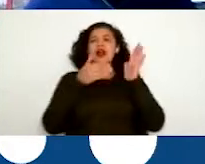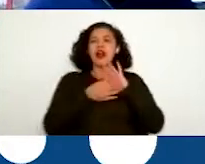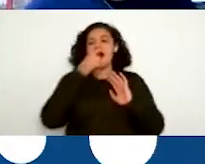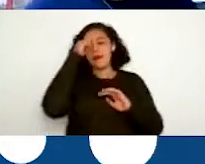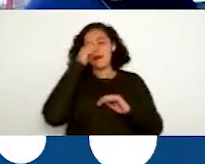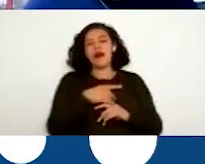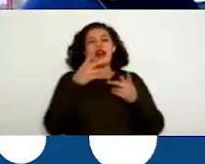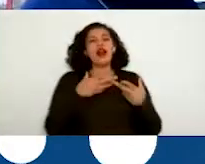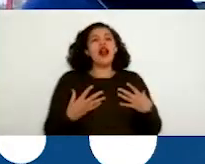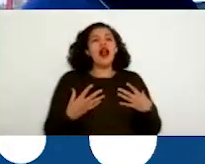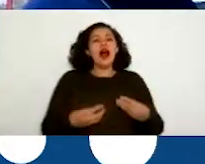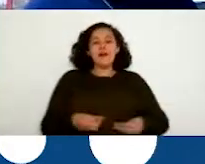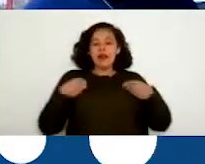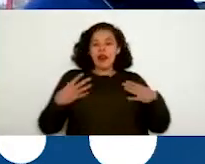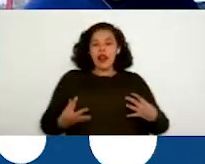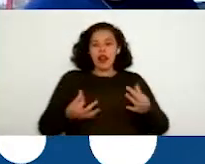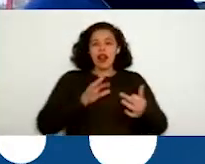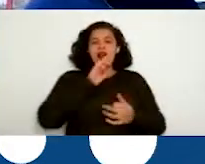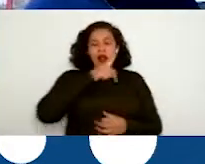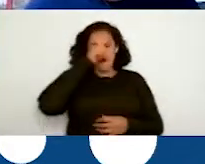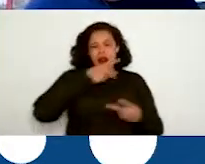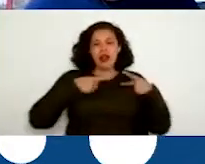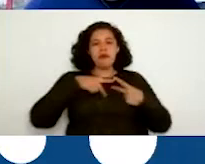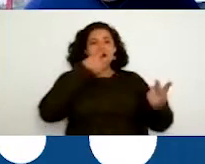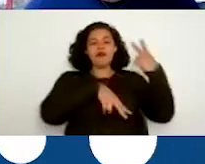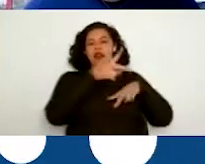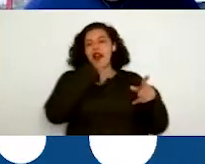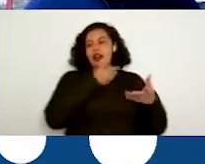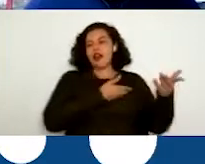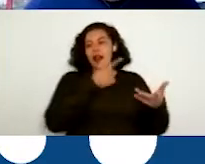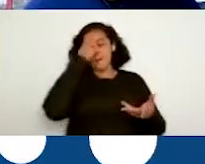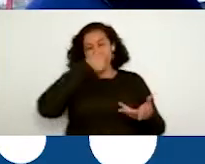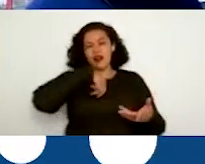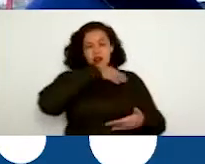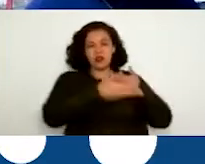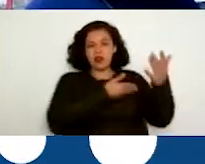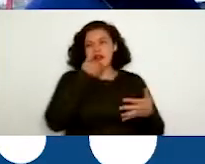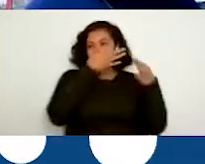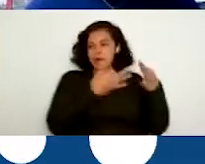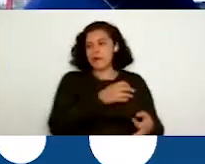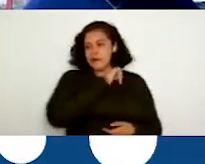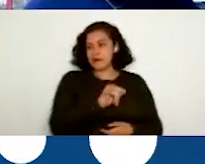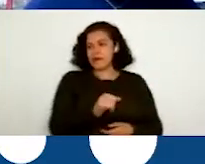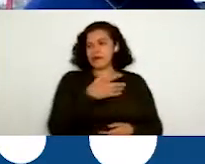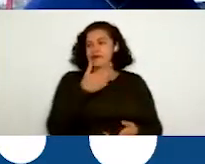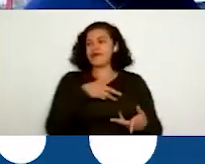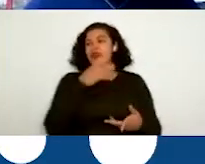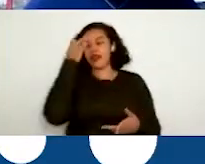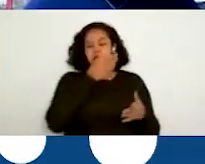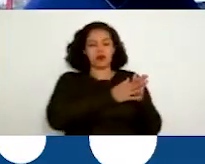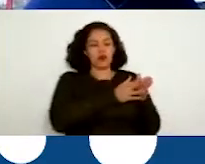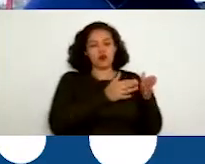de la calidad de vida de las personas usuarias como eje del servicio. Justo vamos a ir desglosando a lo largo de esta